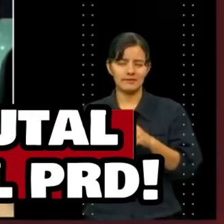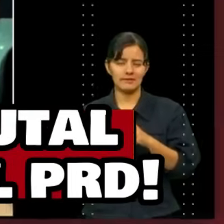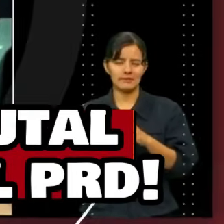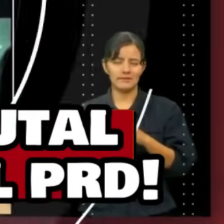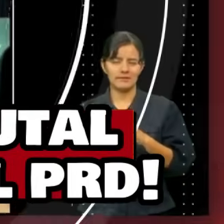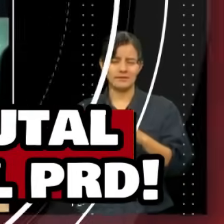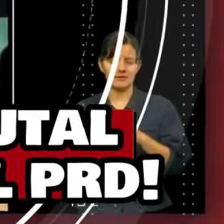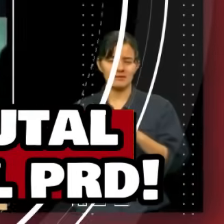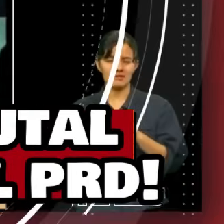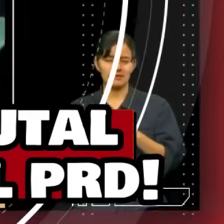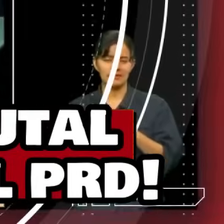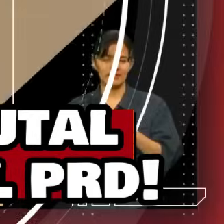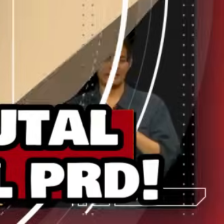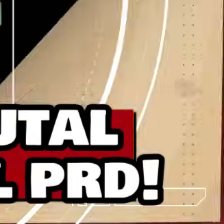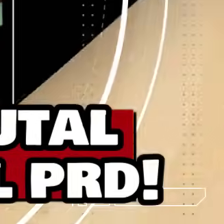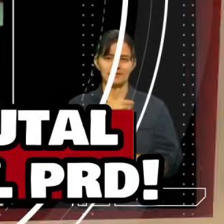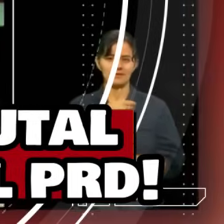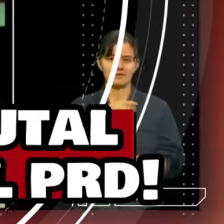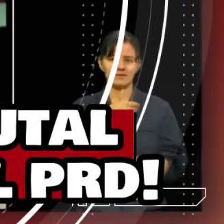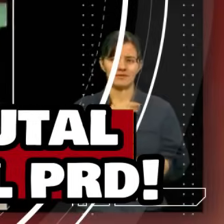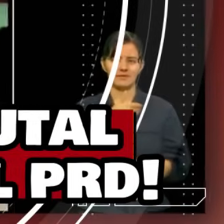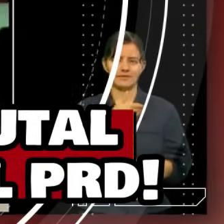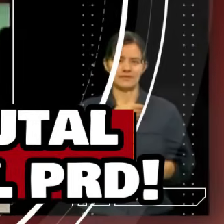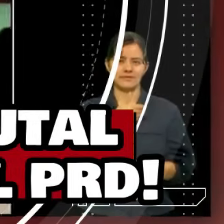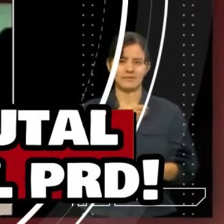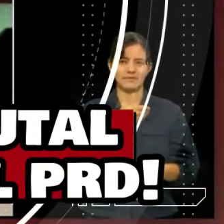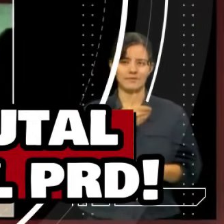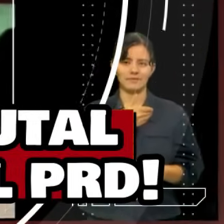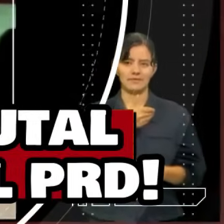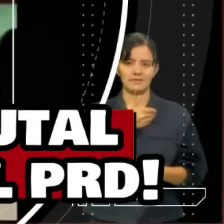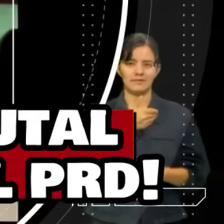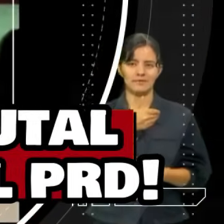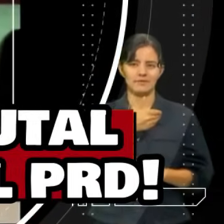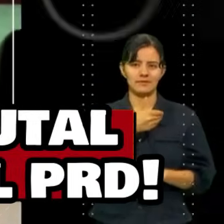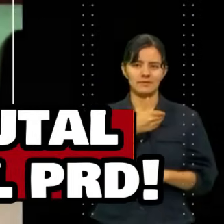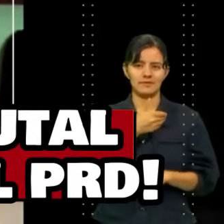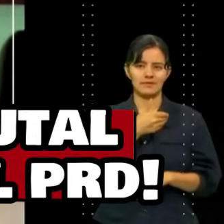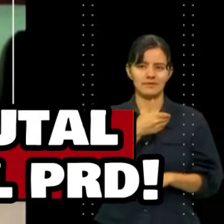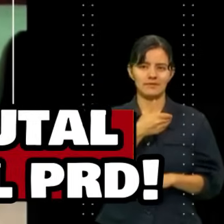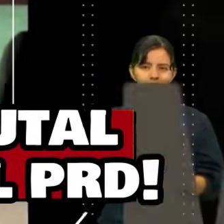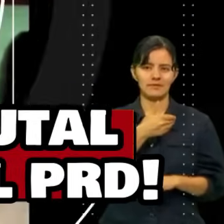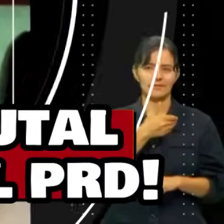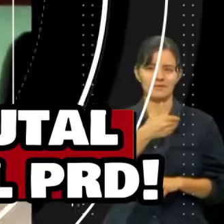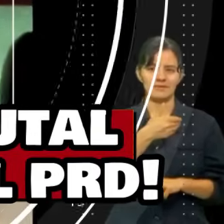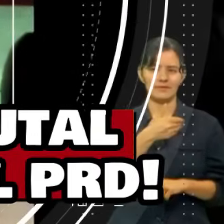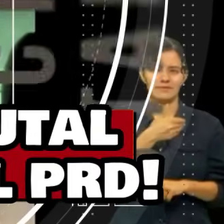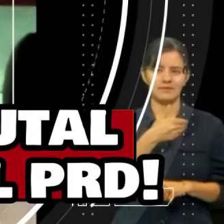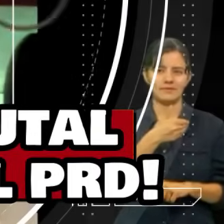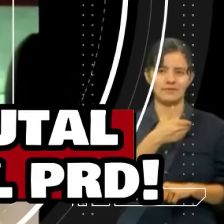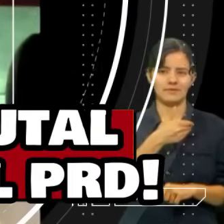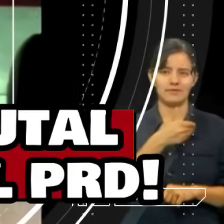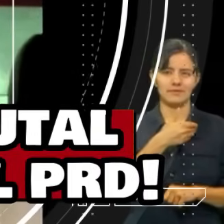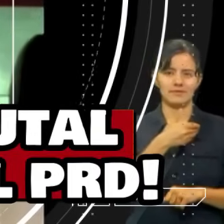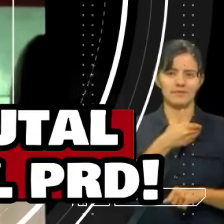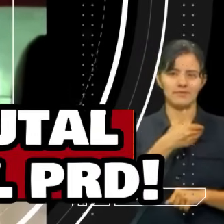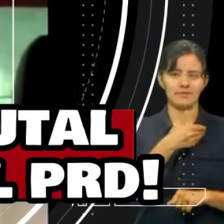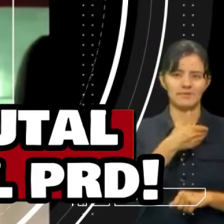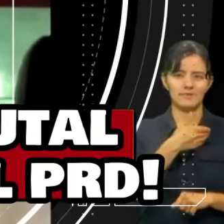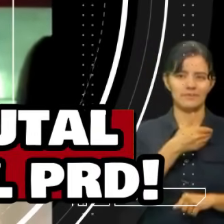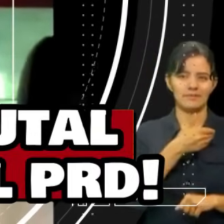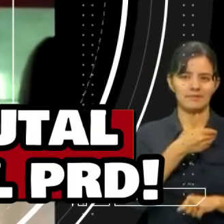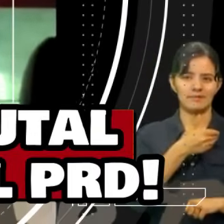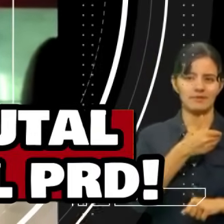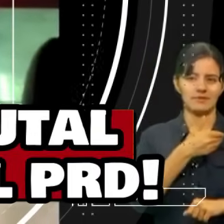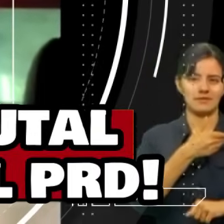paquetes. En aquella ocasión, recordó, se coreaba el famoso voto por voto, casilla por casilla. Expuso que el recuento es porque es natural